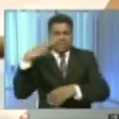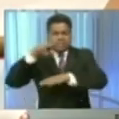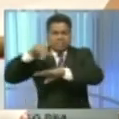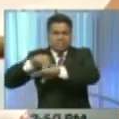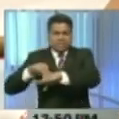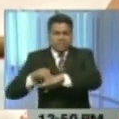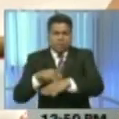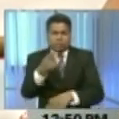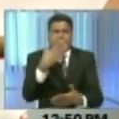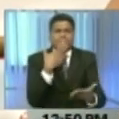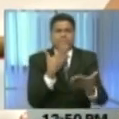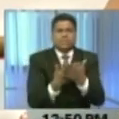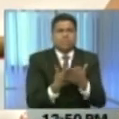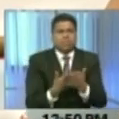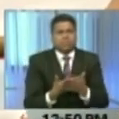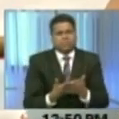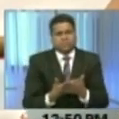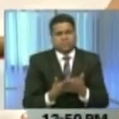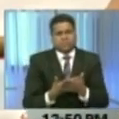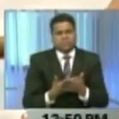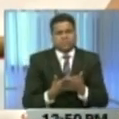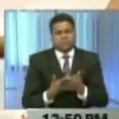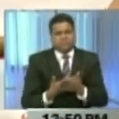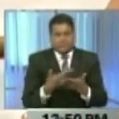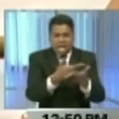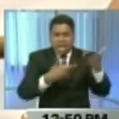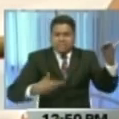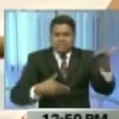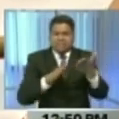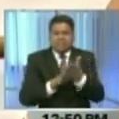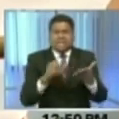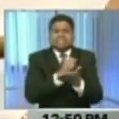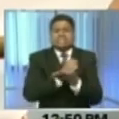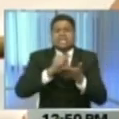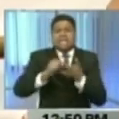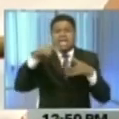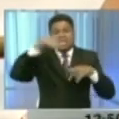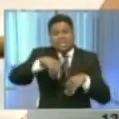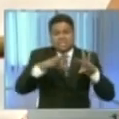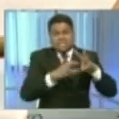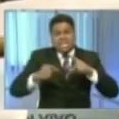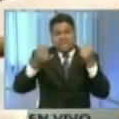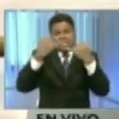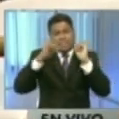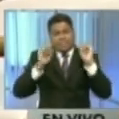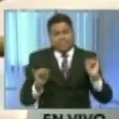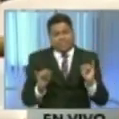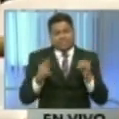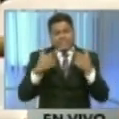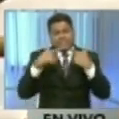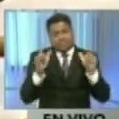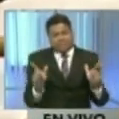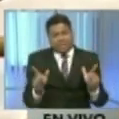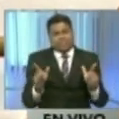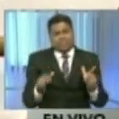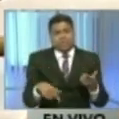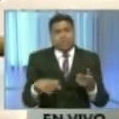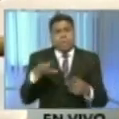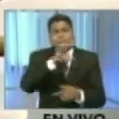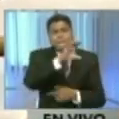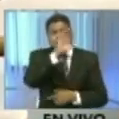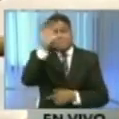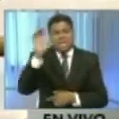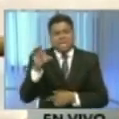intervención de esta patria sagrada, de esta tierra de independencia, de libertad, de un país